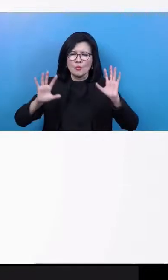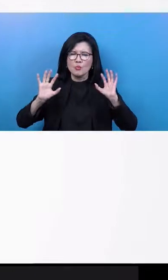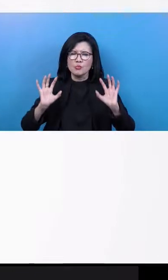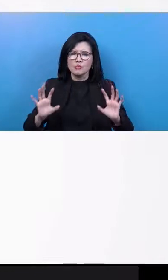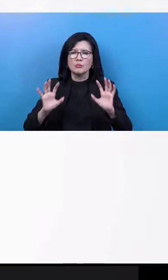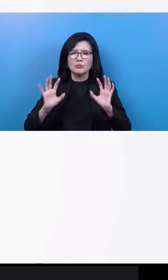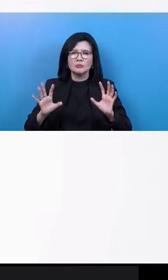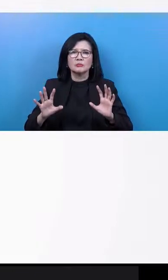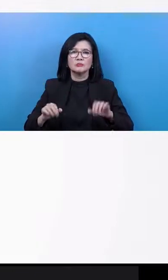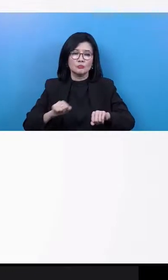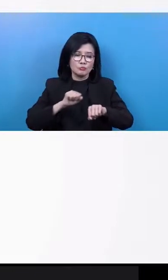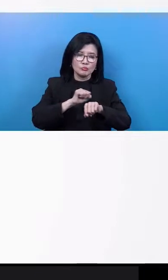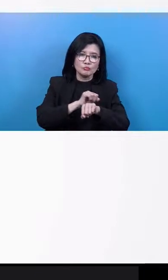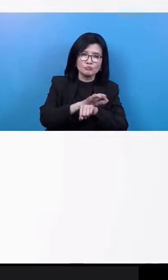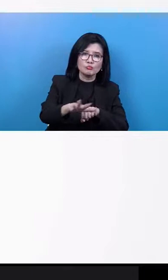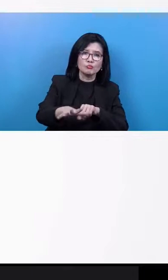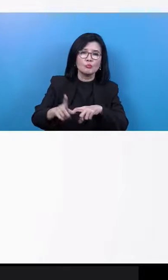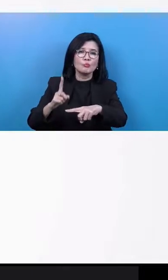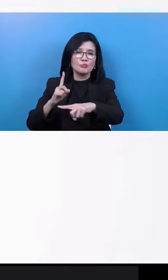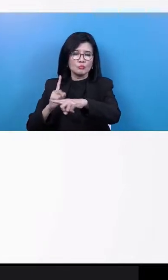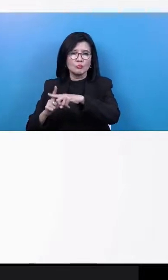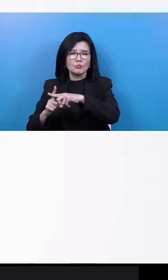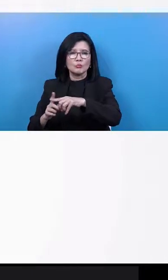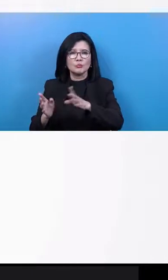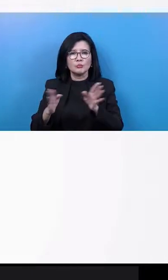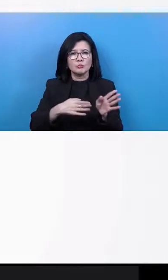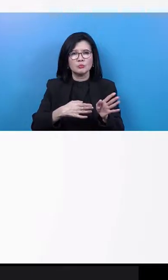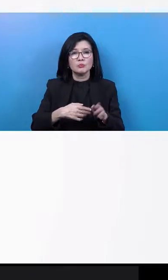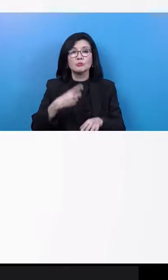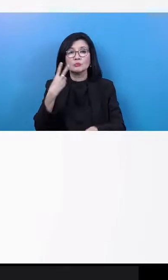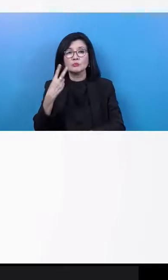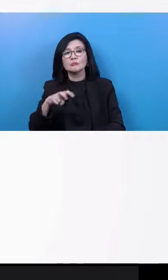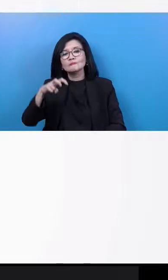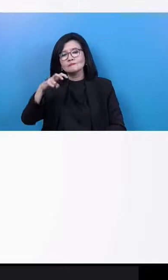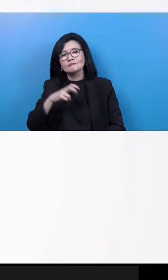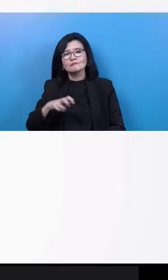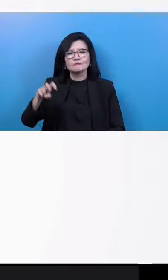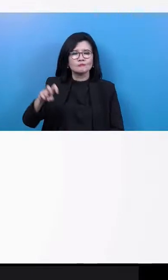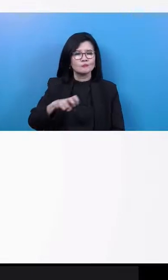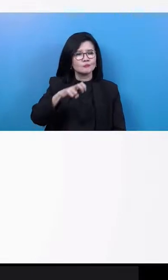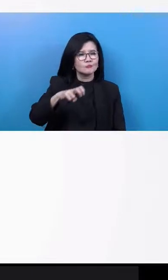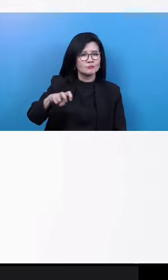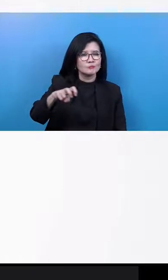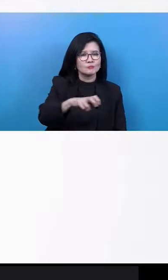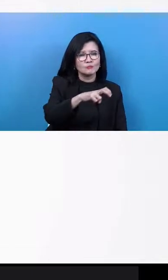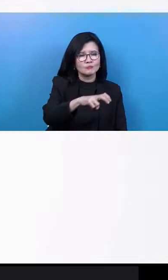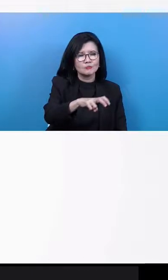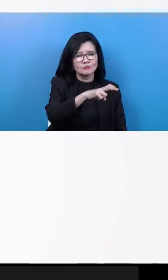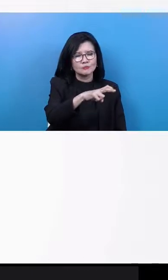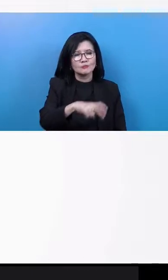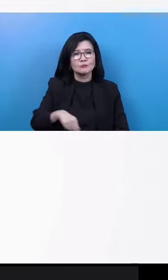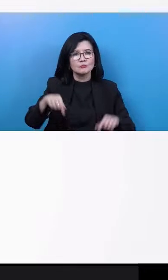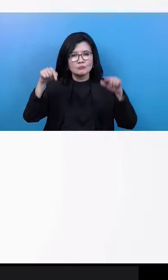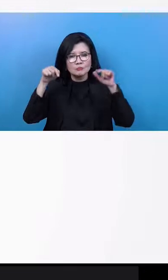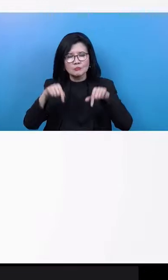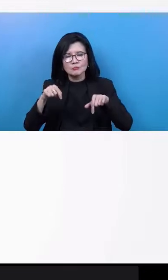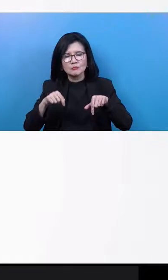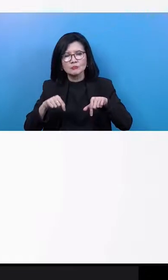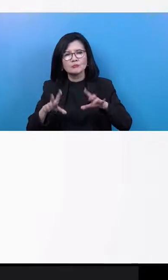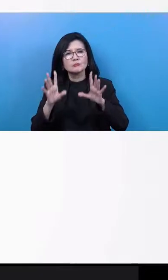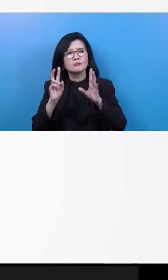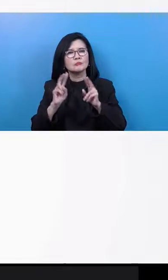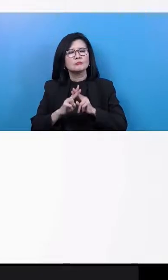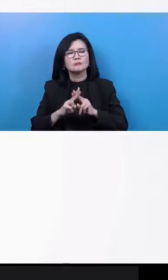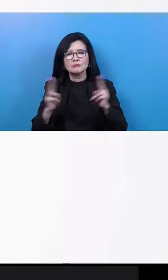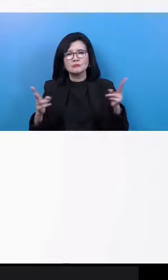el sector en el cual menos confiábamos que se iba a recuperar inicialmente. El mundo entero no creía en la